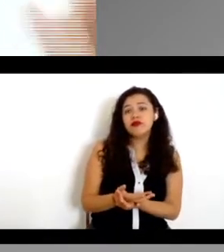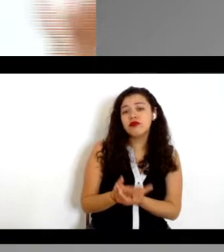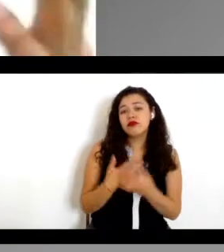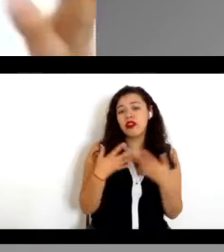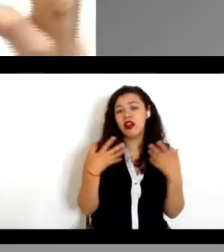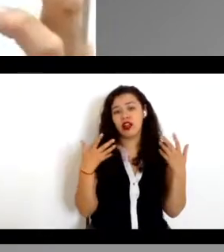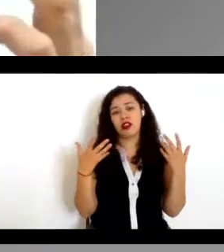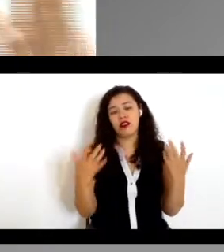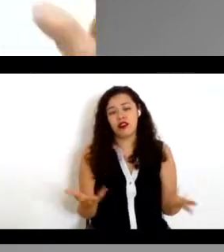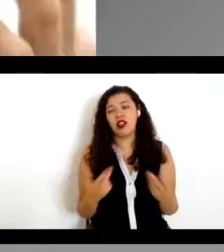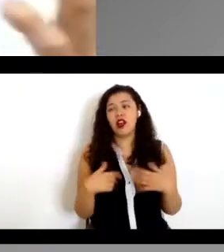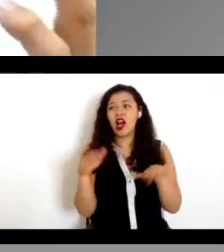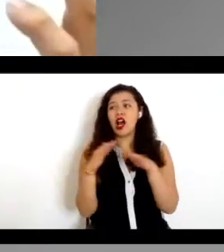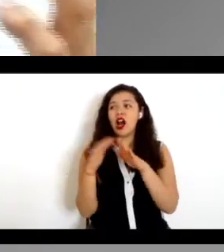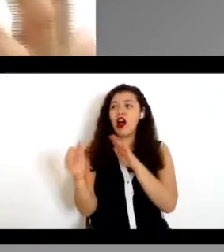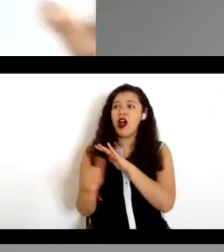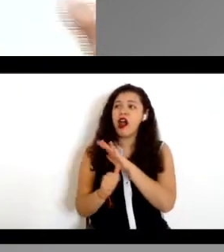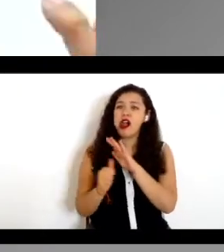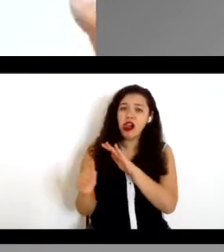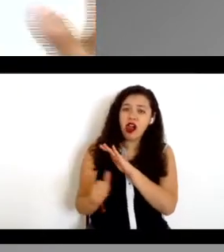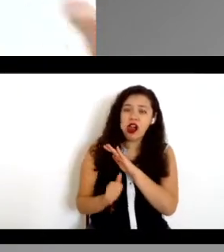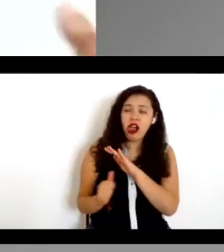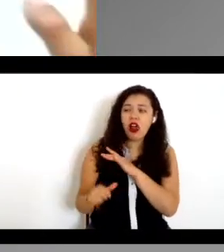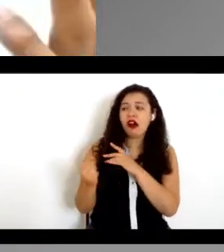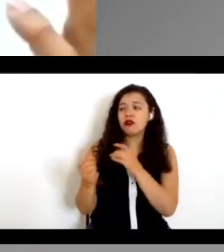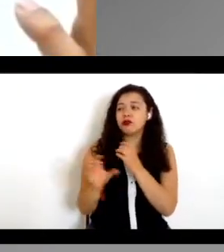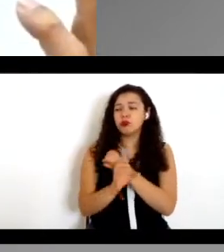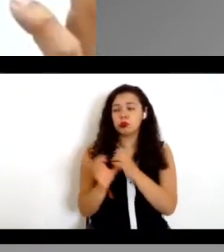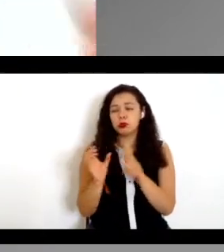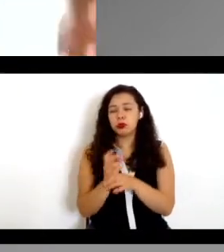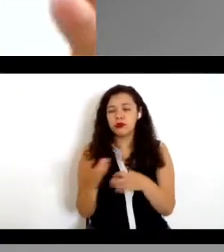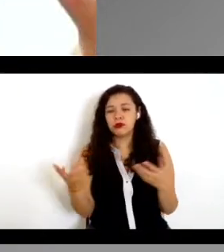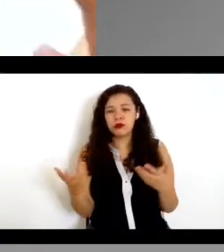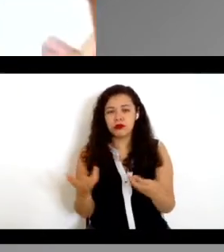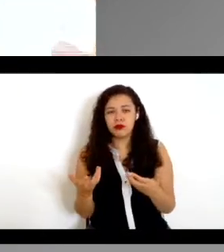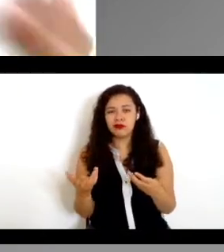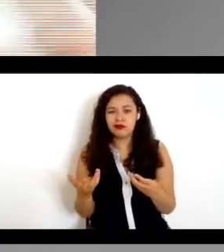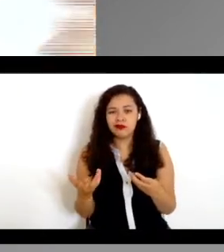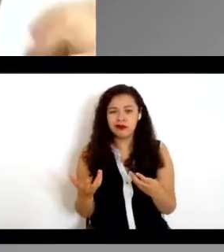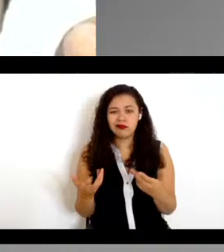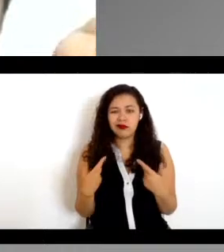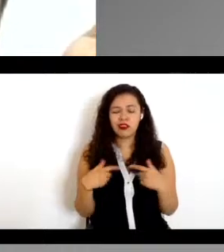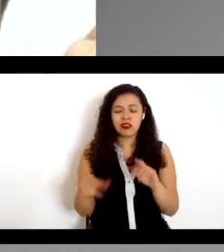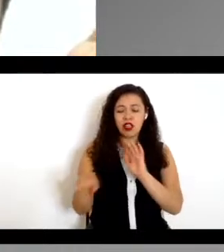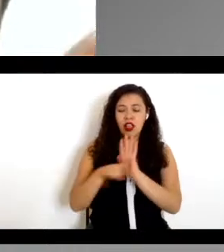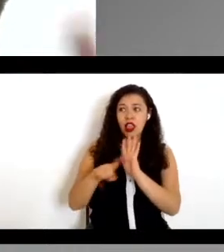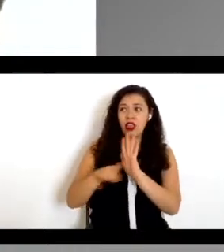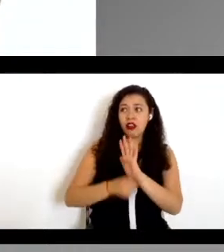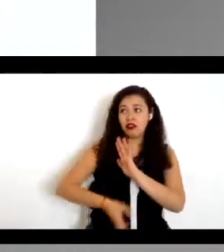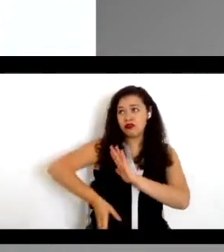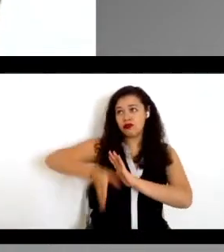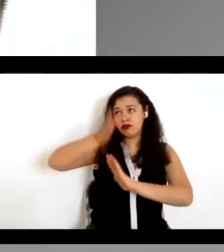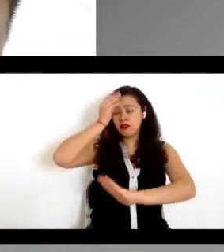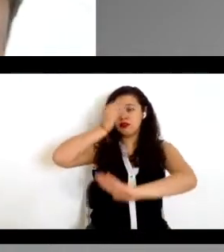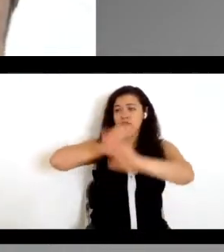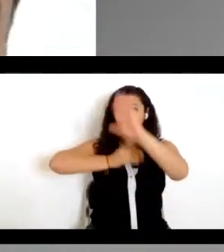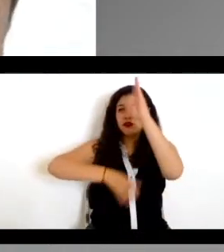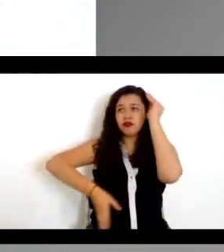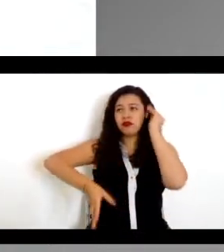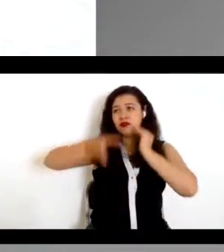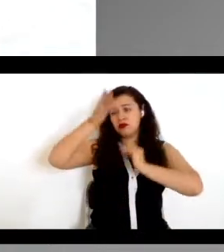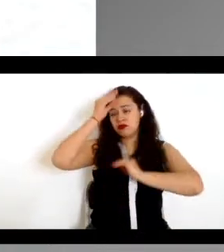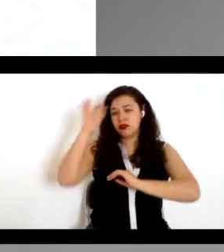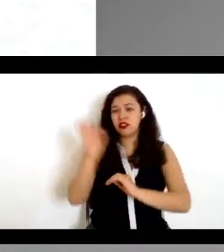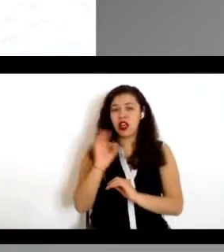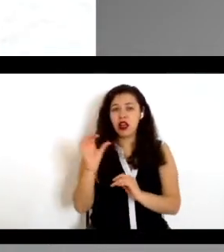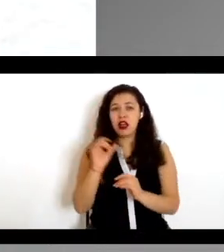a estar en su casa, a hacer todo lo demás y entender cosas tan negativas que a lo mejor no las